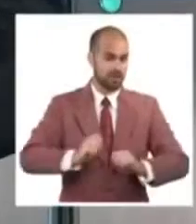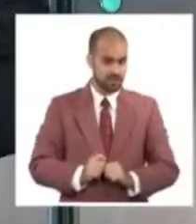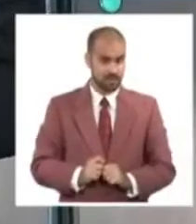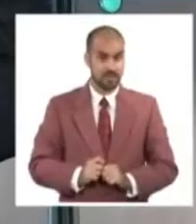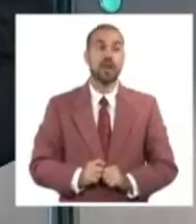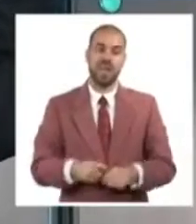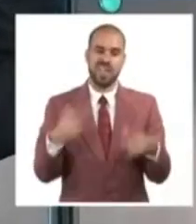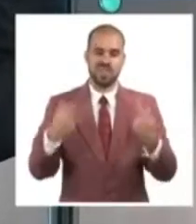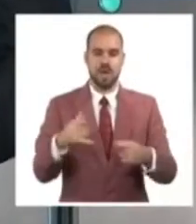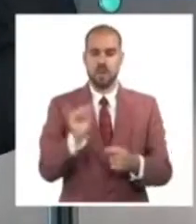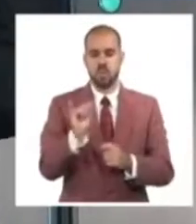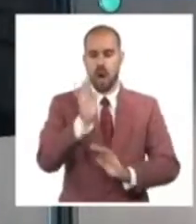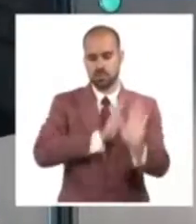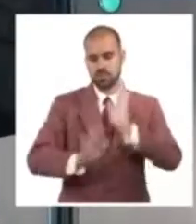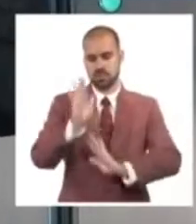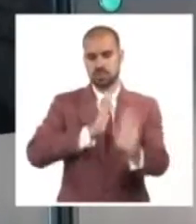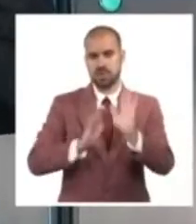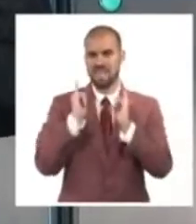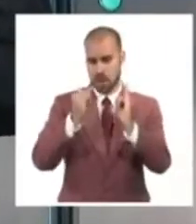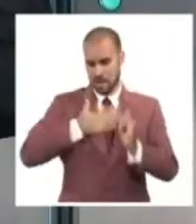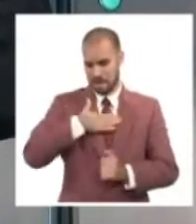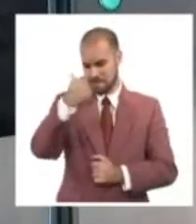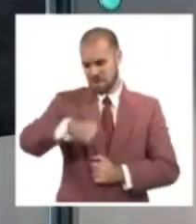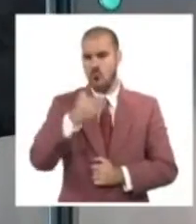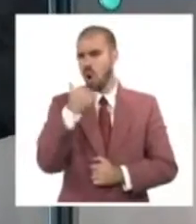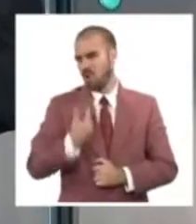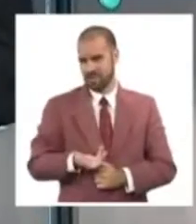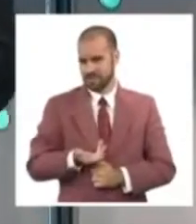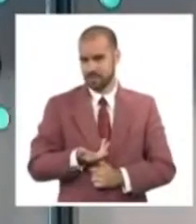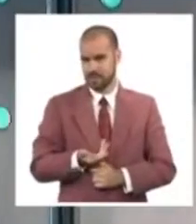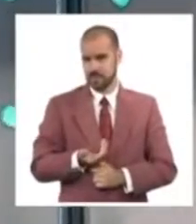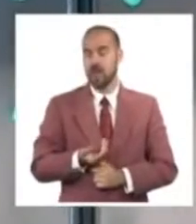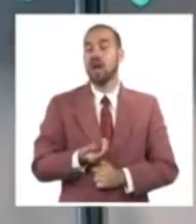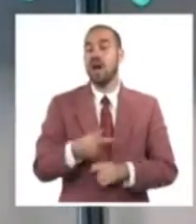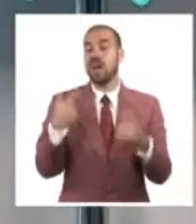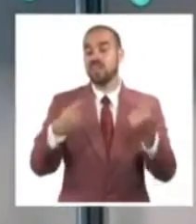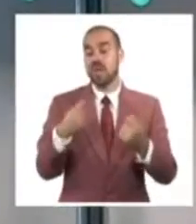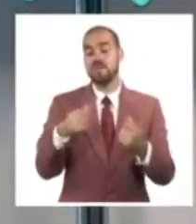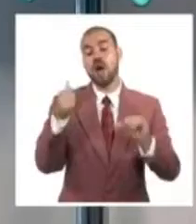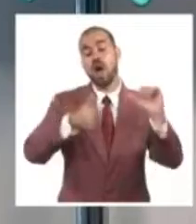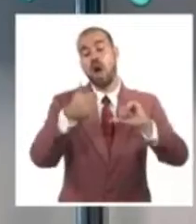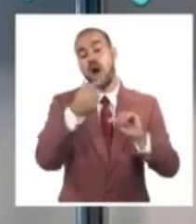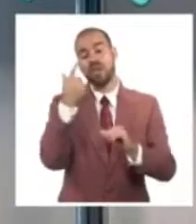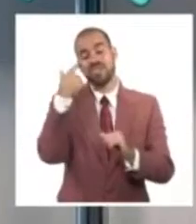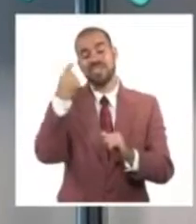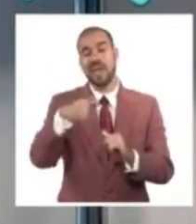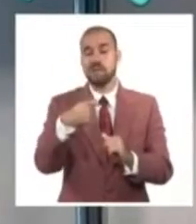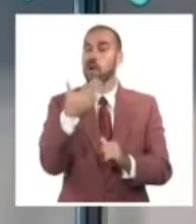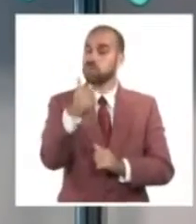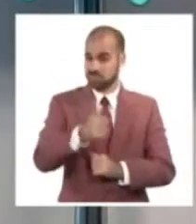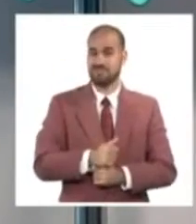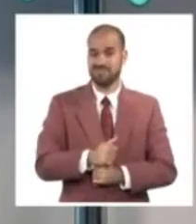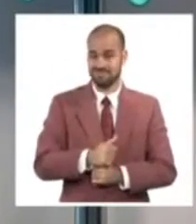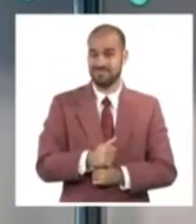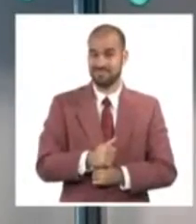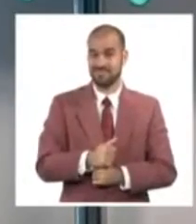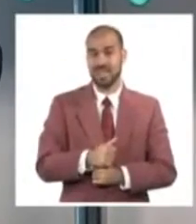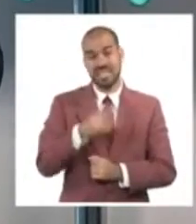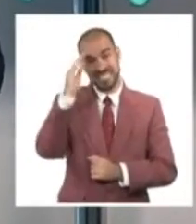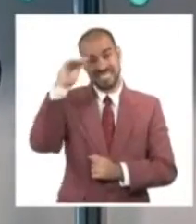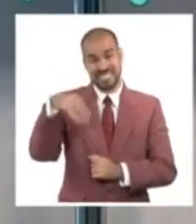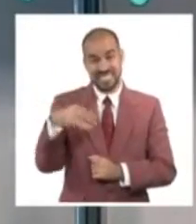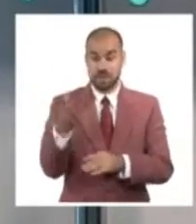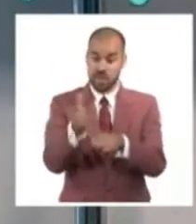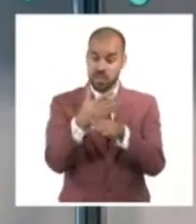la protección de nuestros datos. También velar por una conducta apropiada en esas redes sociales, y eso hay que hacerlo en una sociedad a través